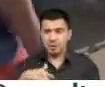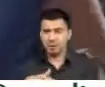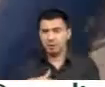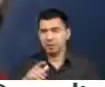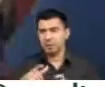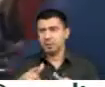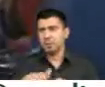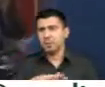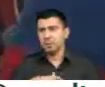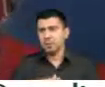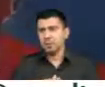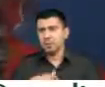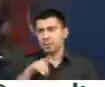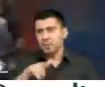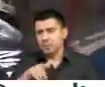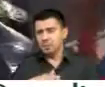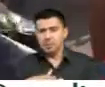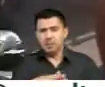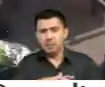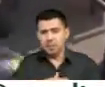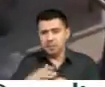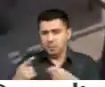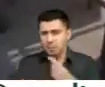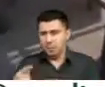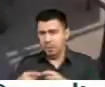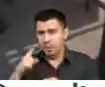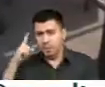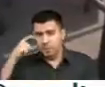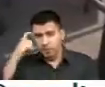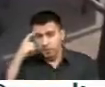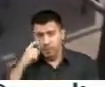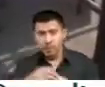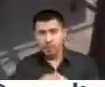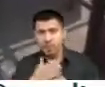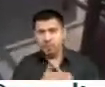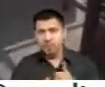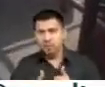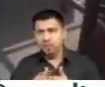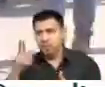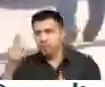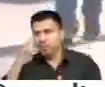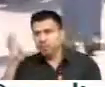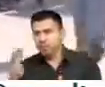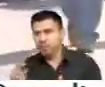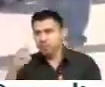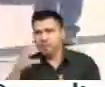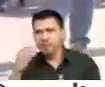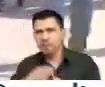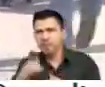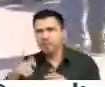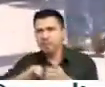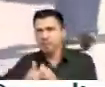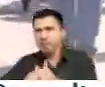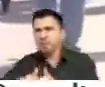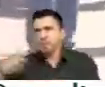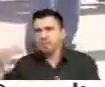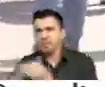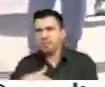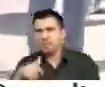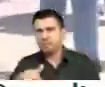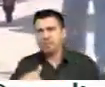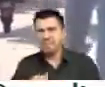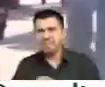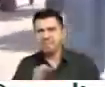con la frontera, el enfrentamiento que tiene el gobierno nacional de Venezuela con Colombia se ve reflejado en la ciudad de